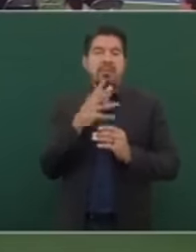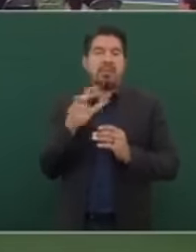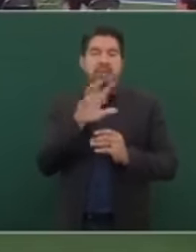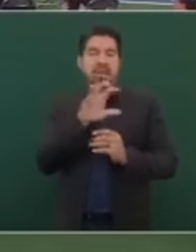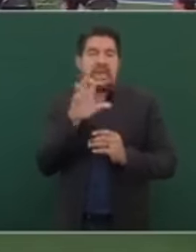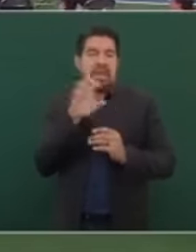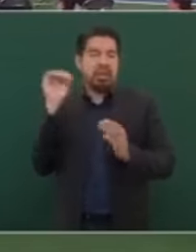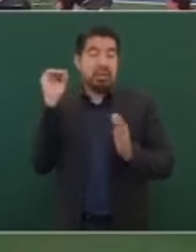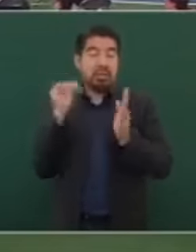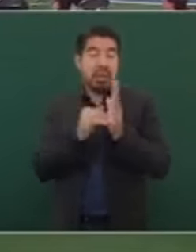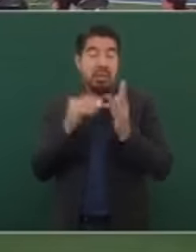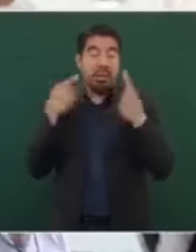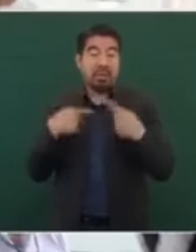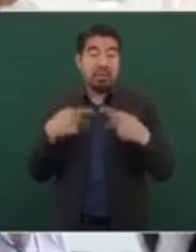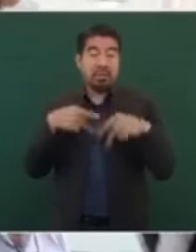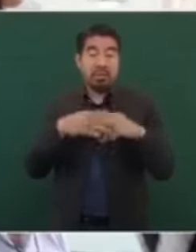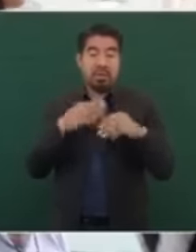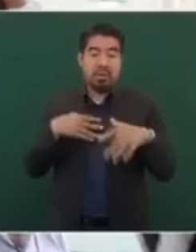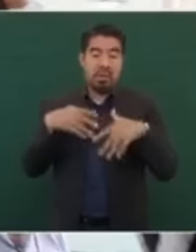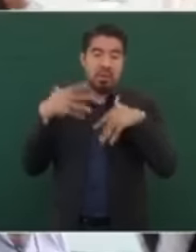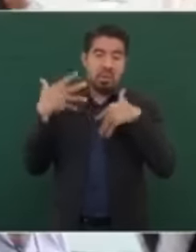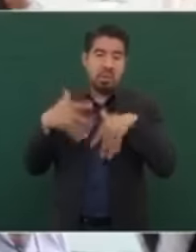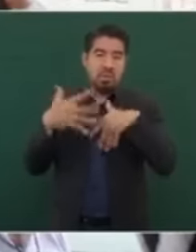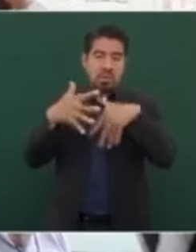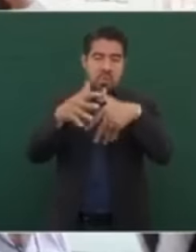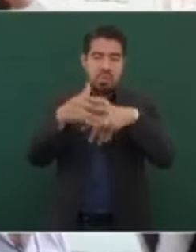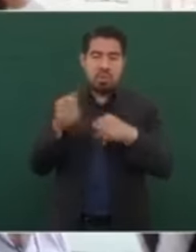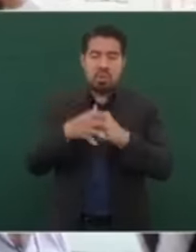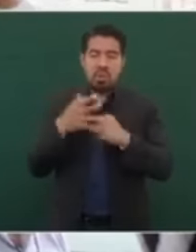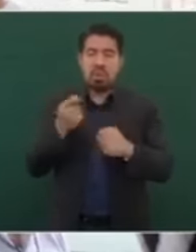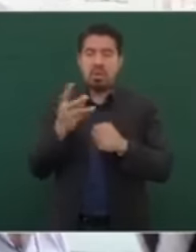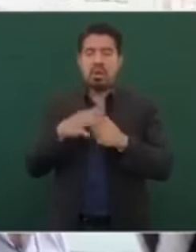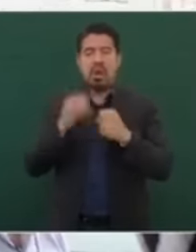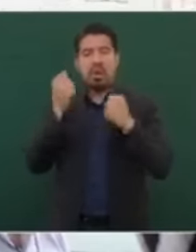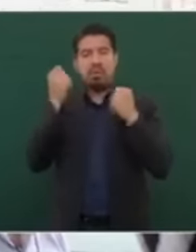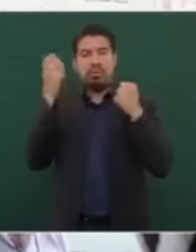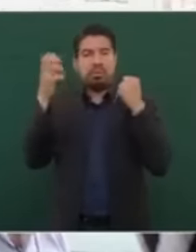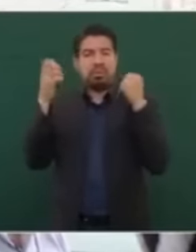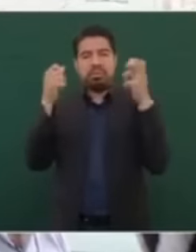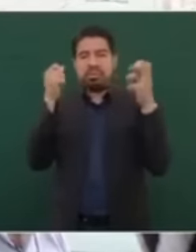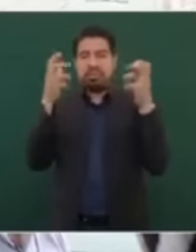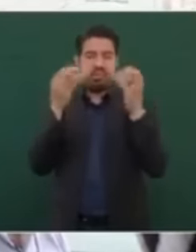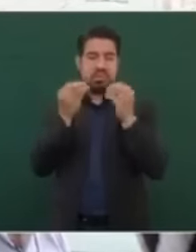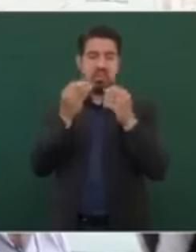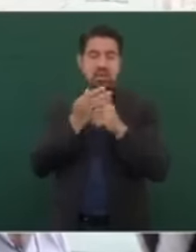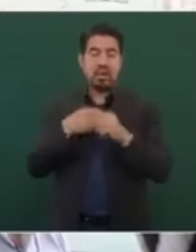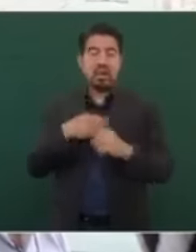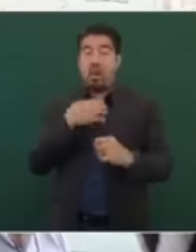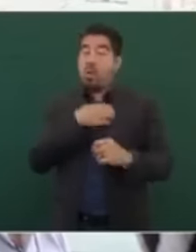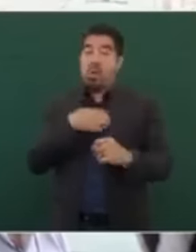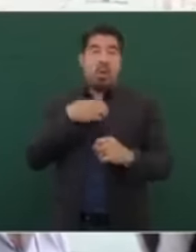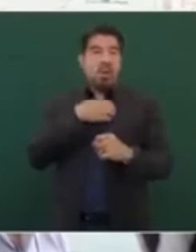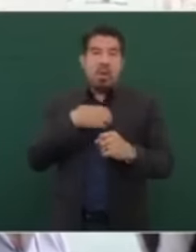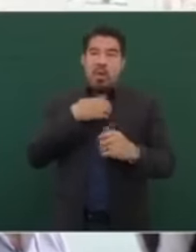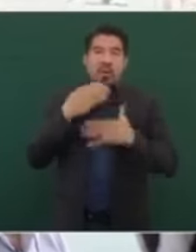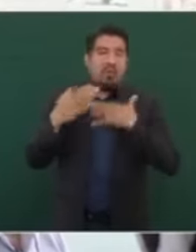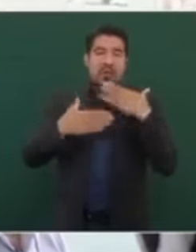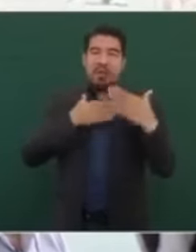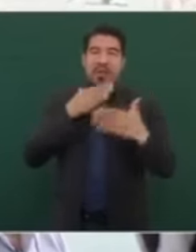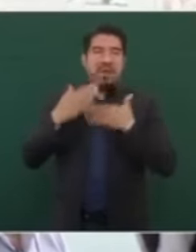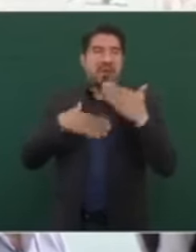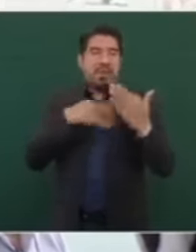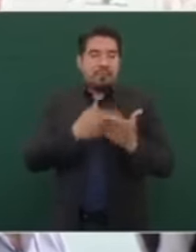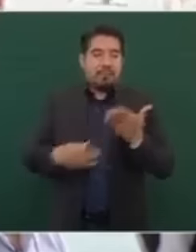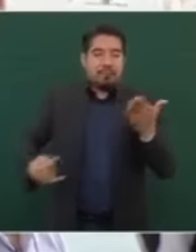llamado para conmemorar la expropiación petrolera. Hubo muchas expresiones, muchas de alegría, de festejo por la